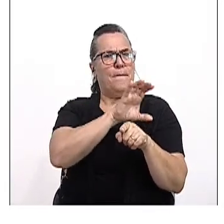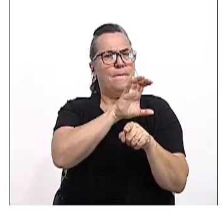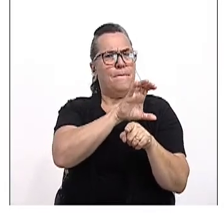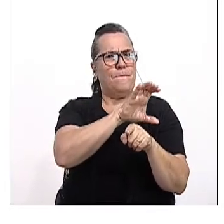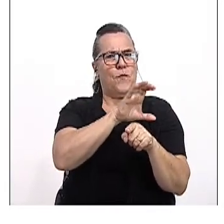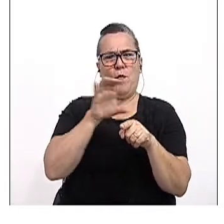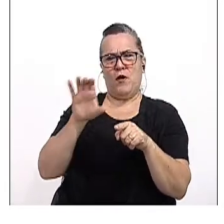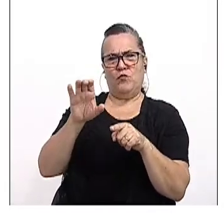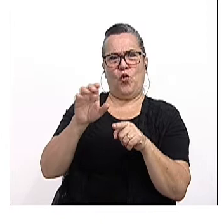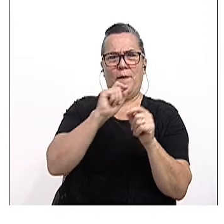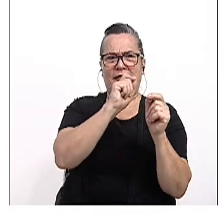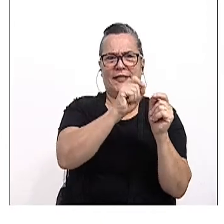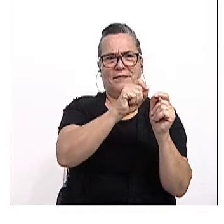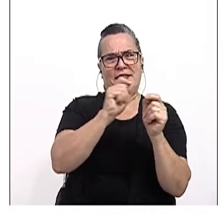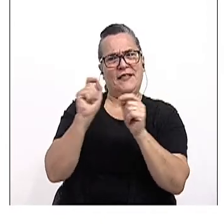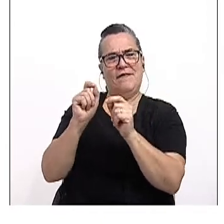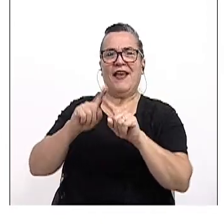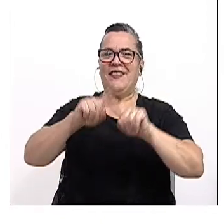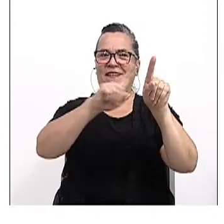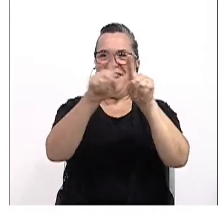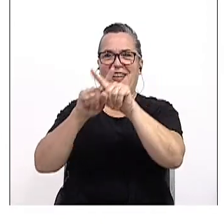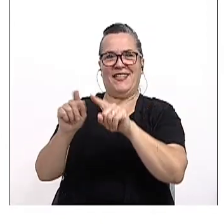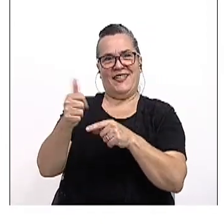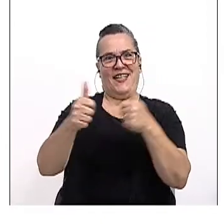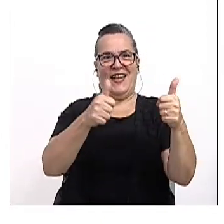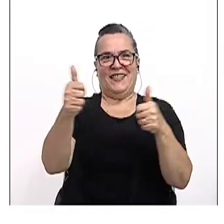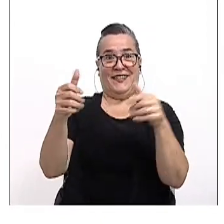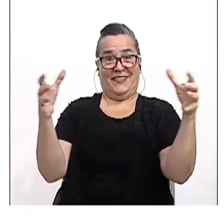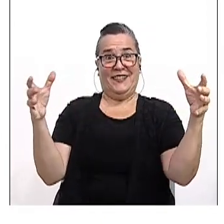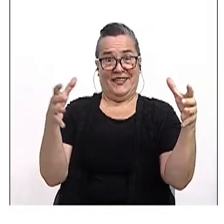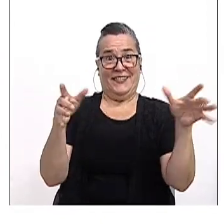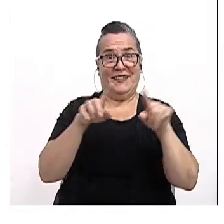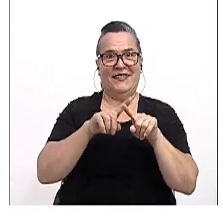propiedades específicas que la distinguen de las demás.